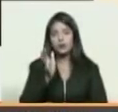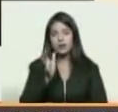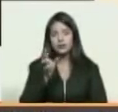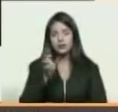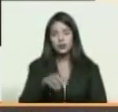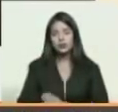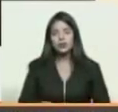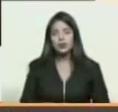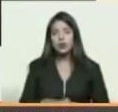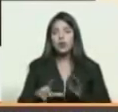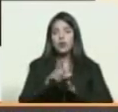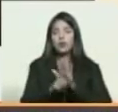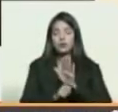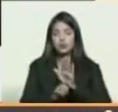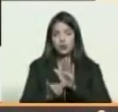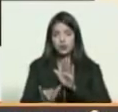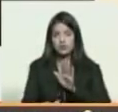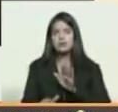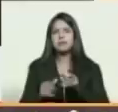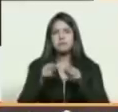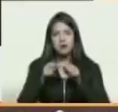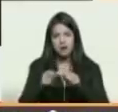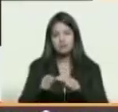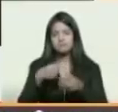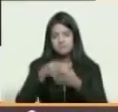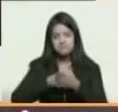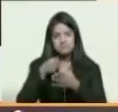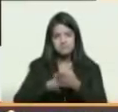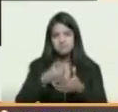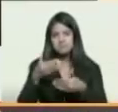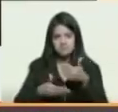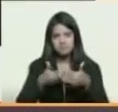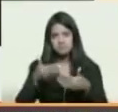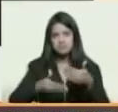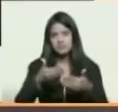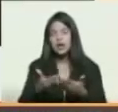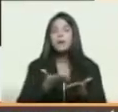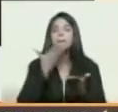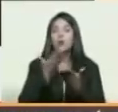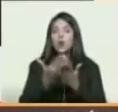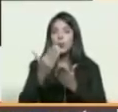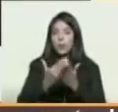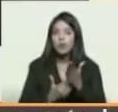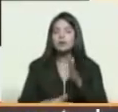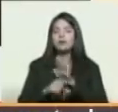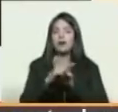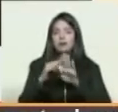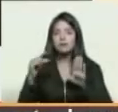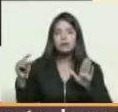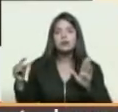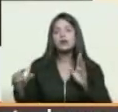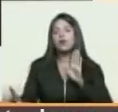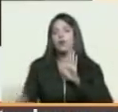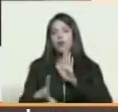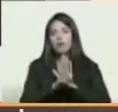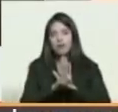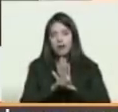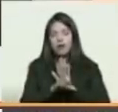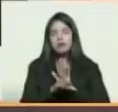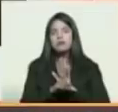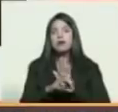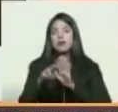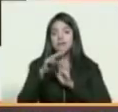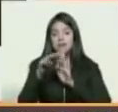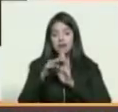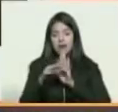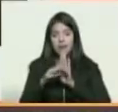Pedagógico Constituyente para ya ir afinando las propuestas de artículos, de leyes, de